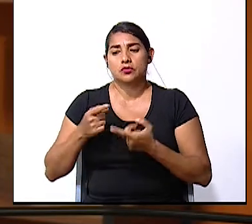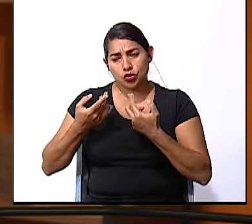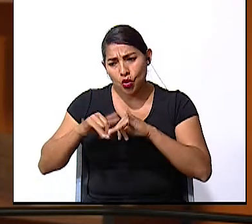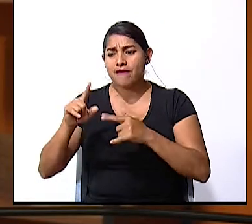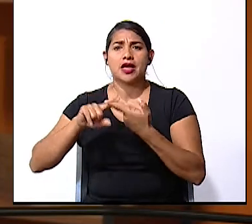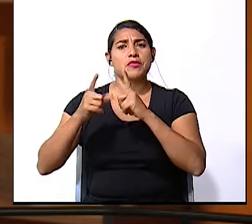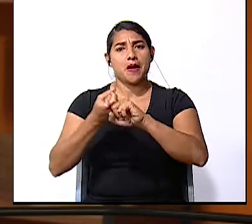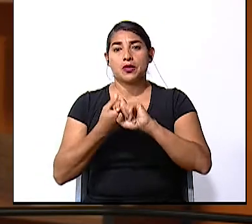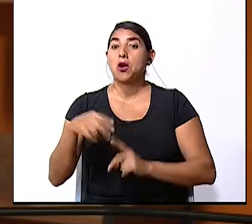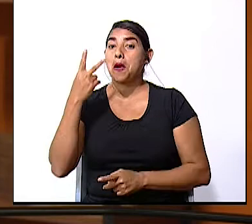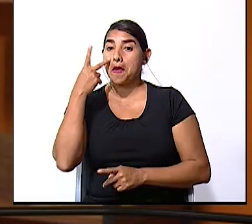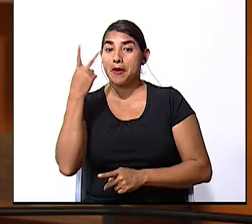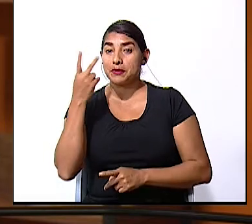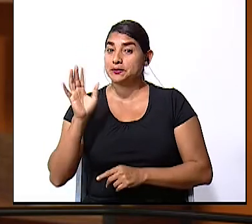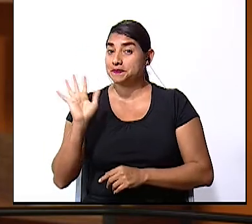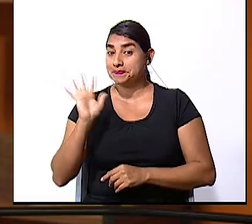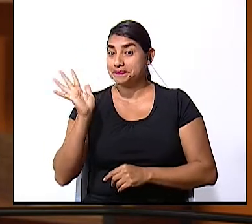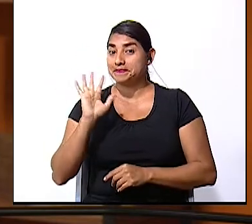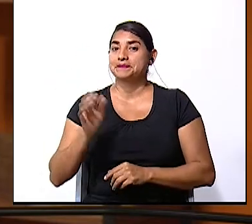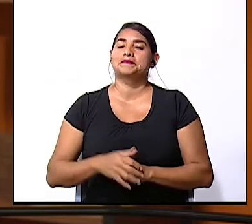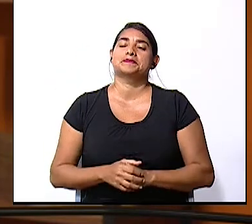amigo. Nos vemos.